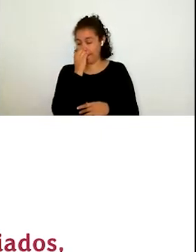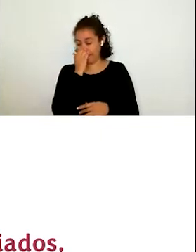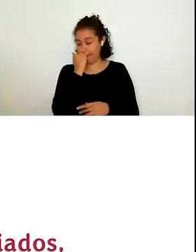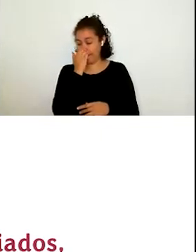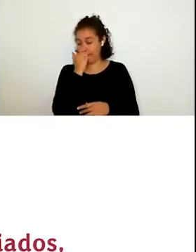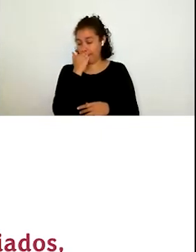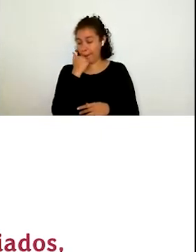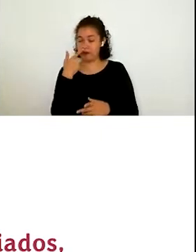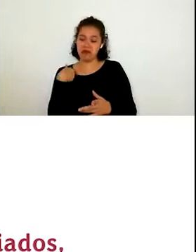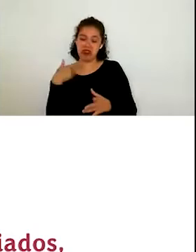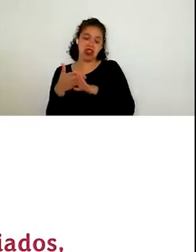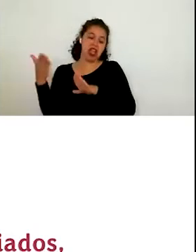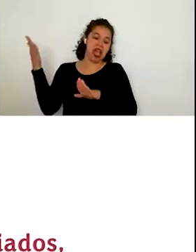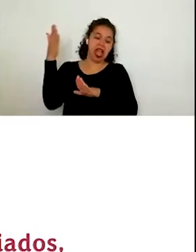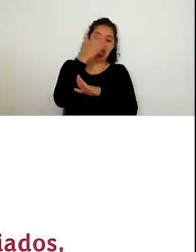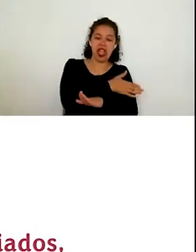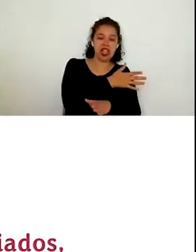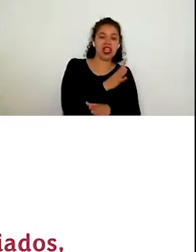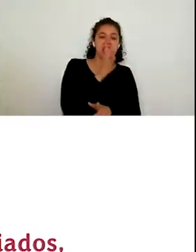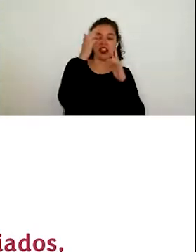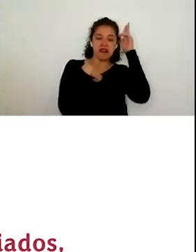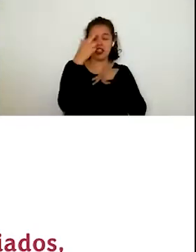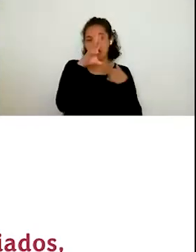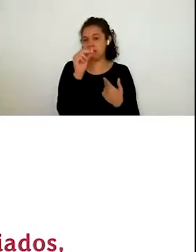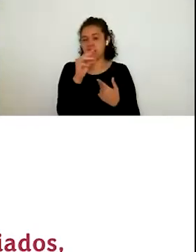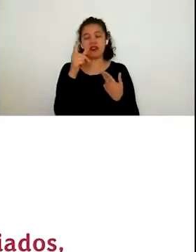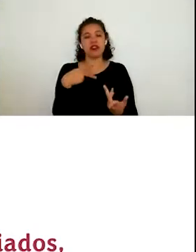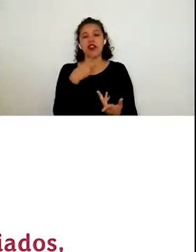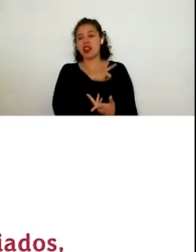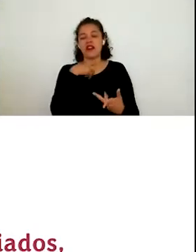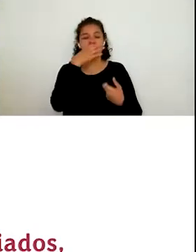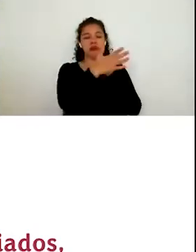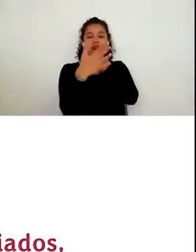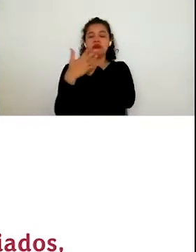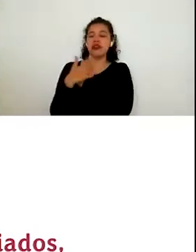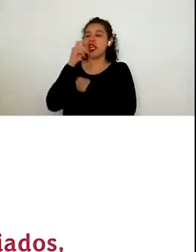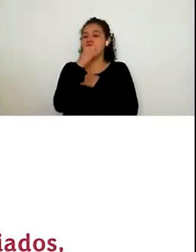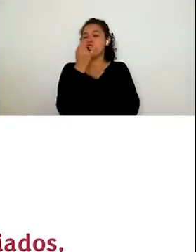prever, necesitan convocar necesariamente y documentarlo.